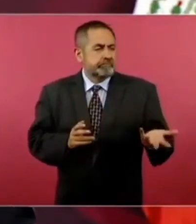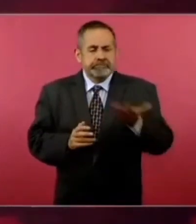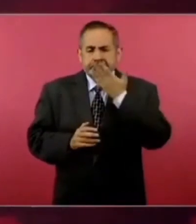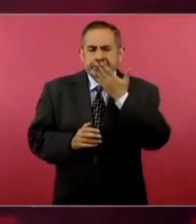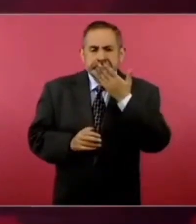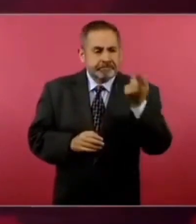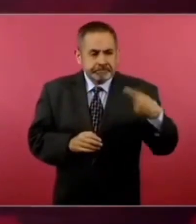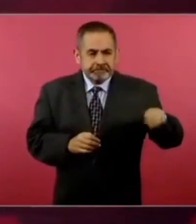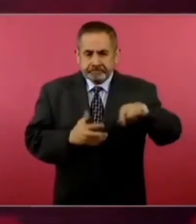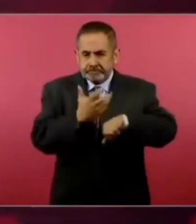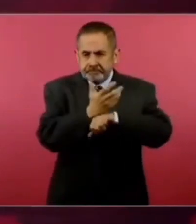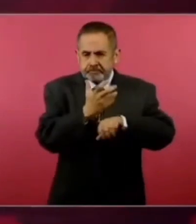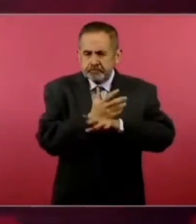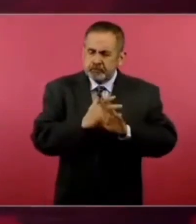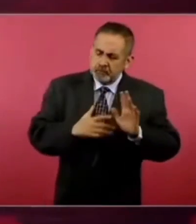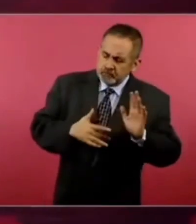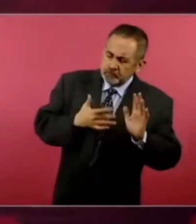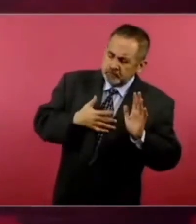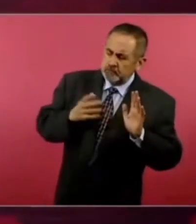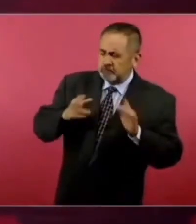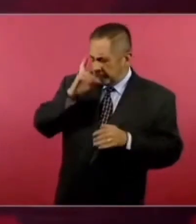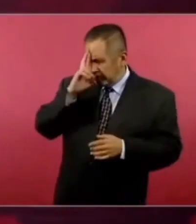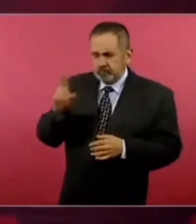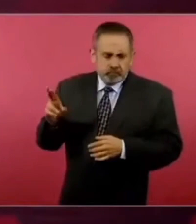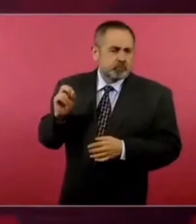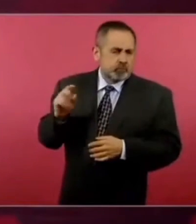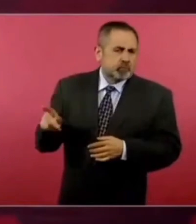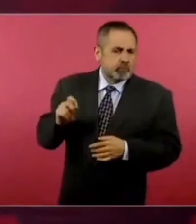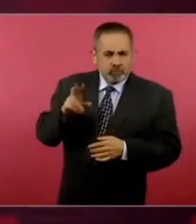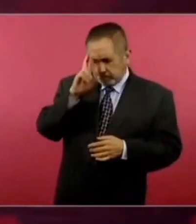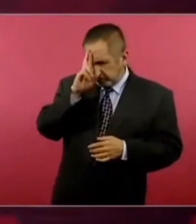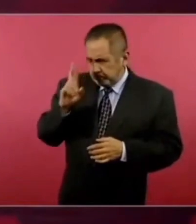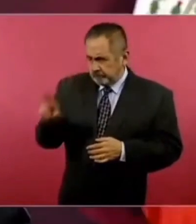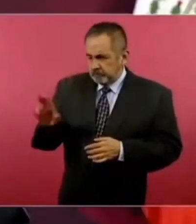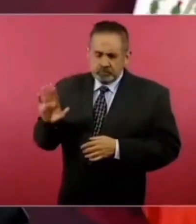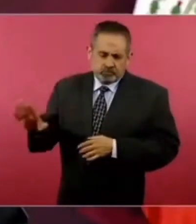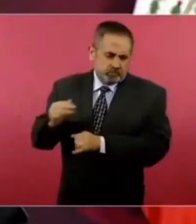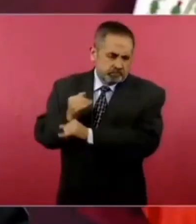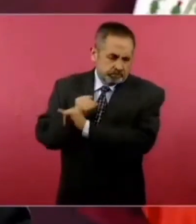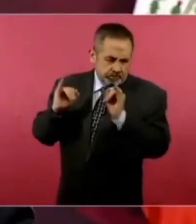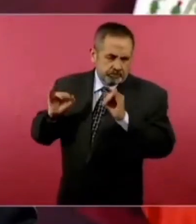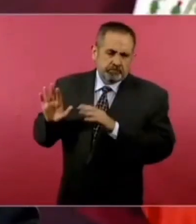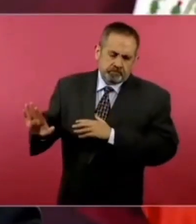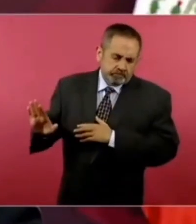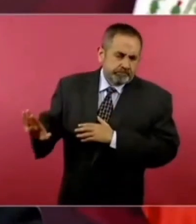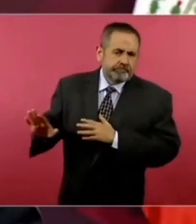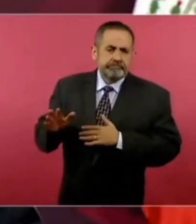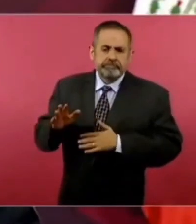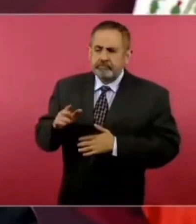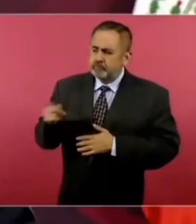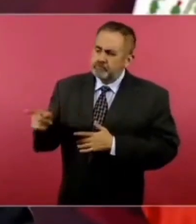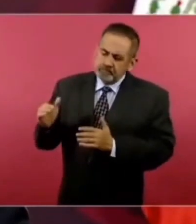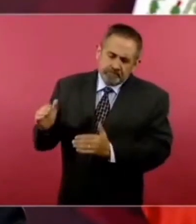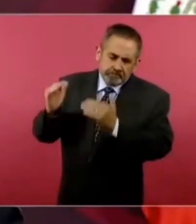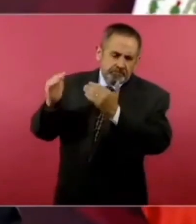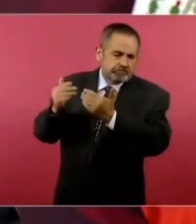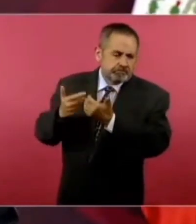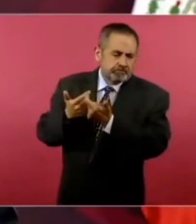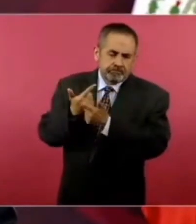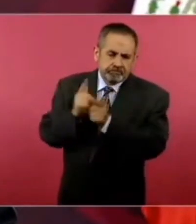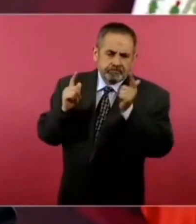ellos han aceptado respetar nuestra independencia, nuestra